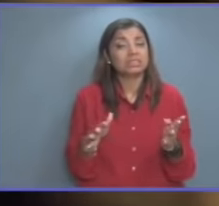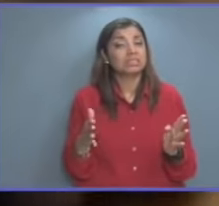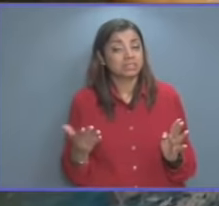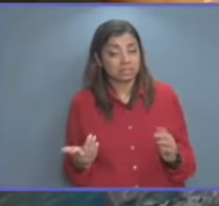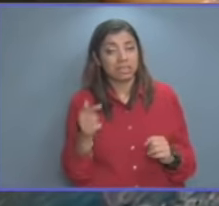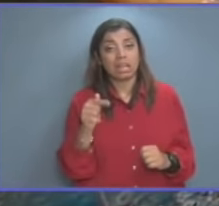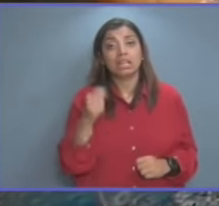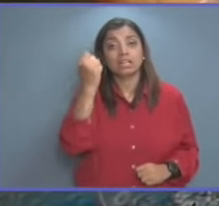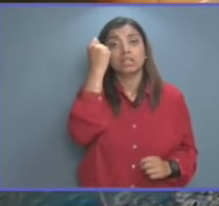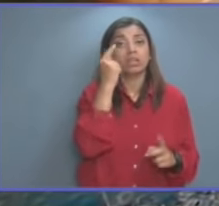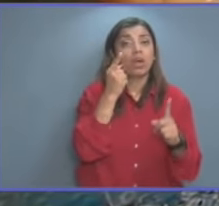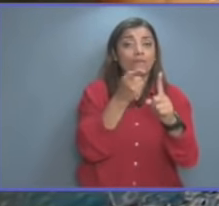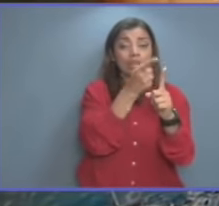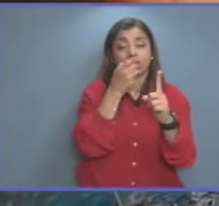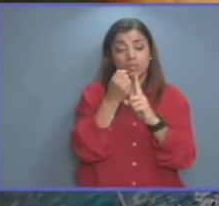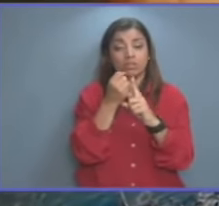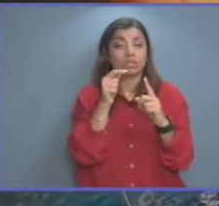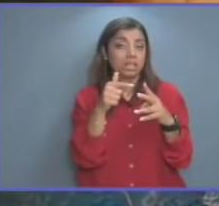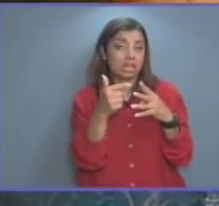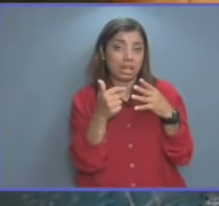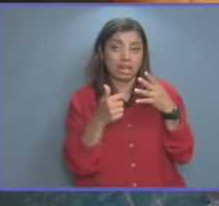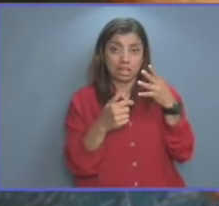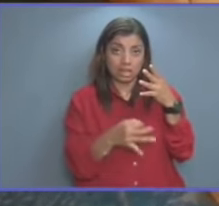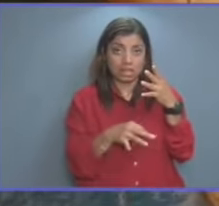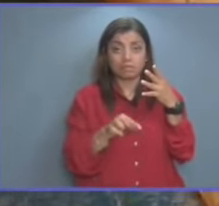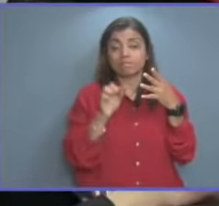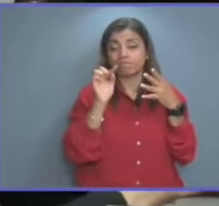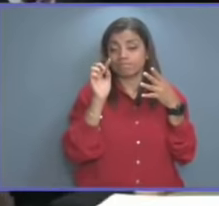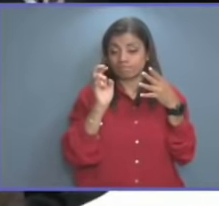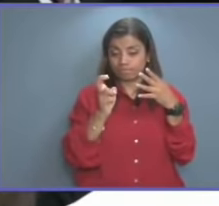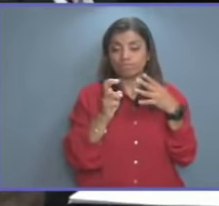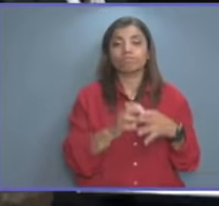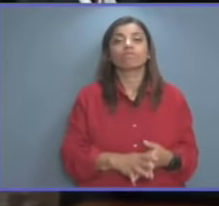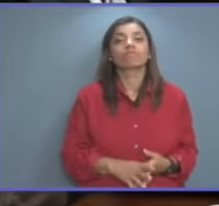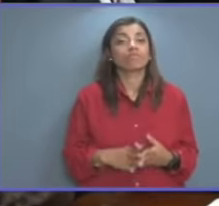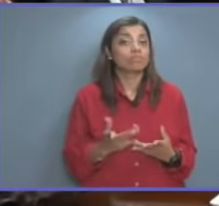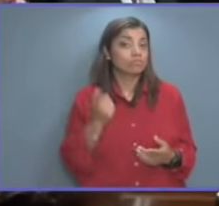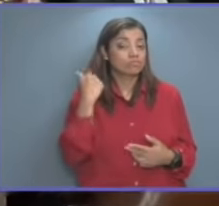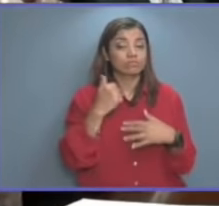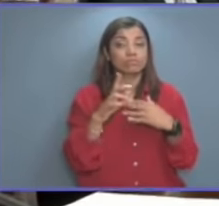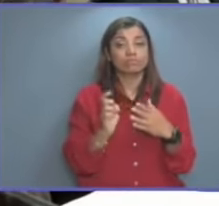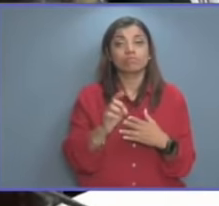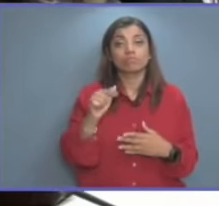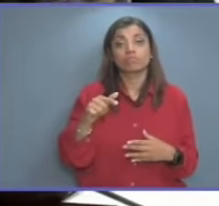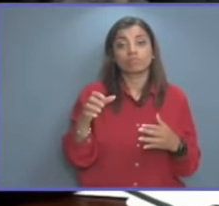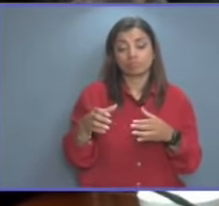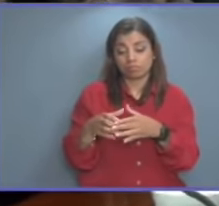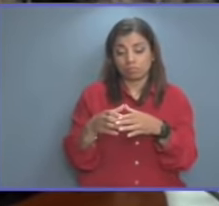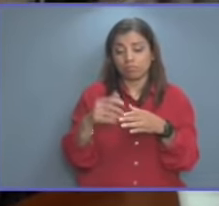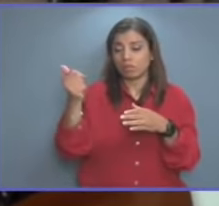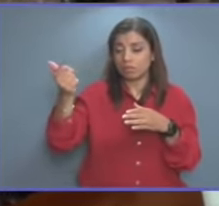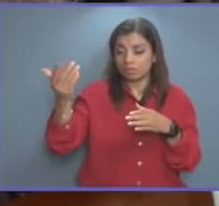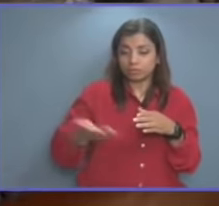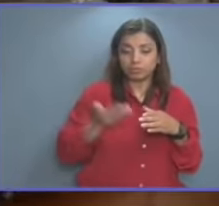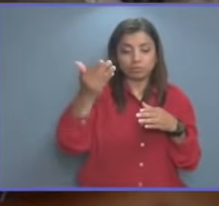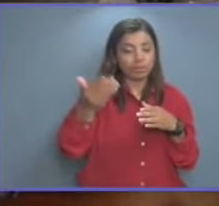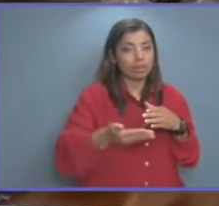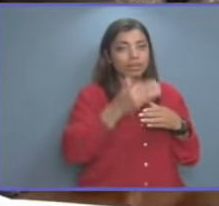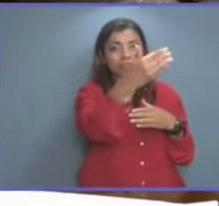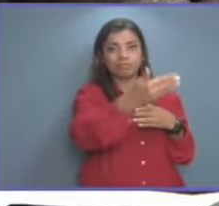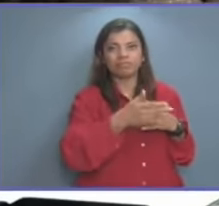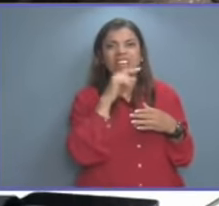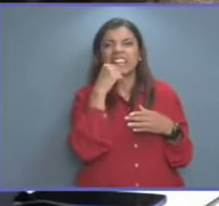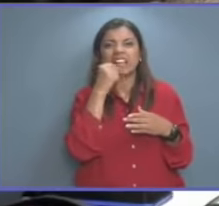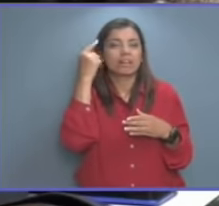personas es uno de los principales objetivos de dicha ley para ello los diputados de la comisión han recibido a la diputada ivonne hernández